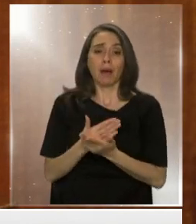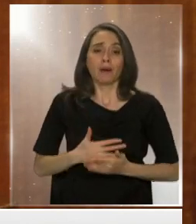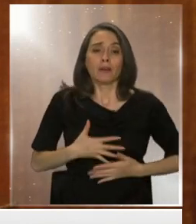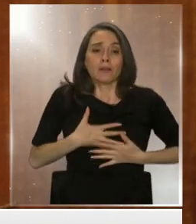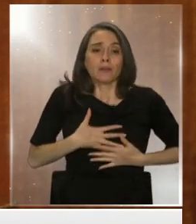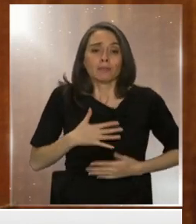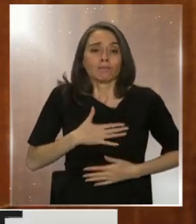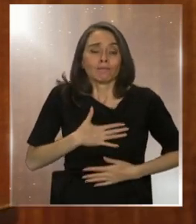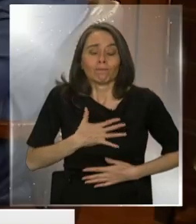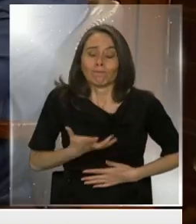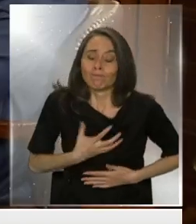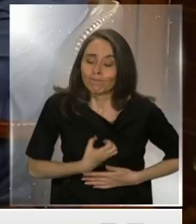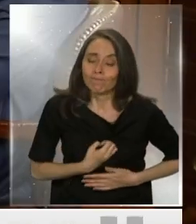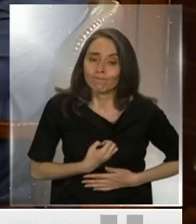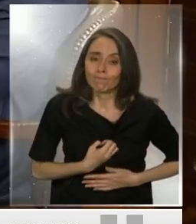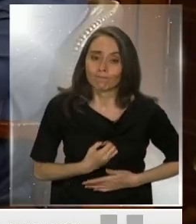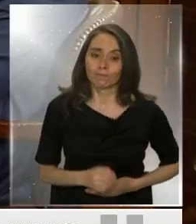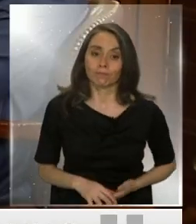emocional